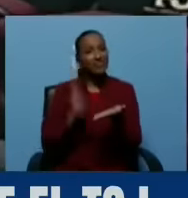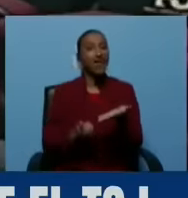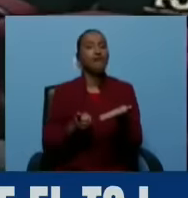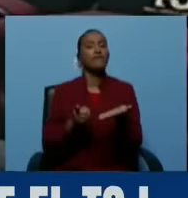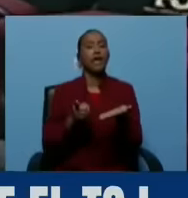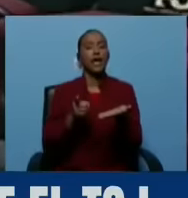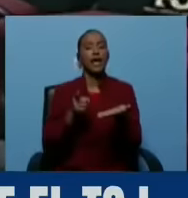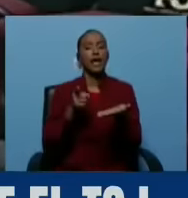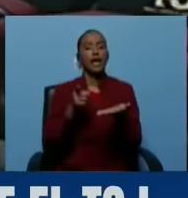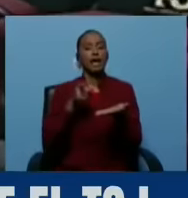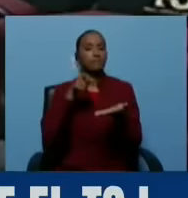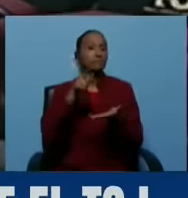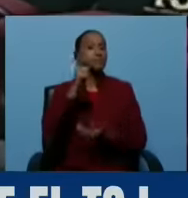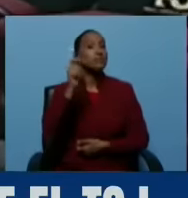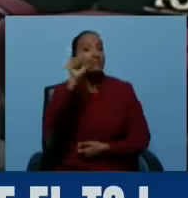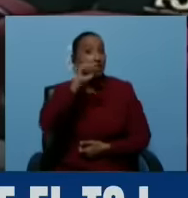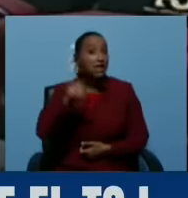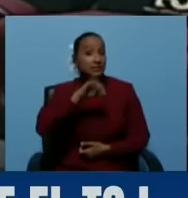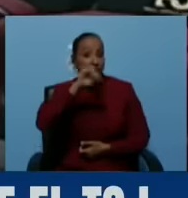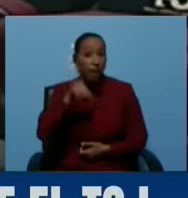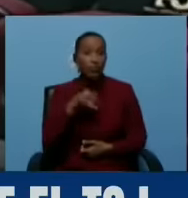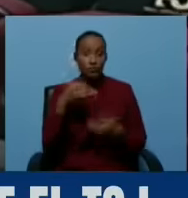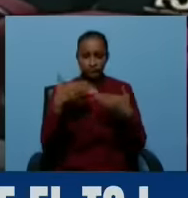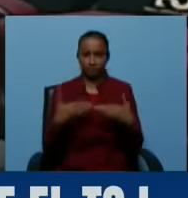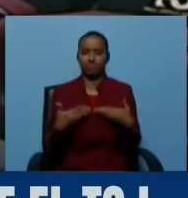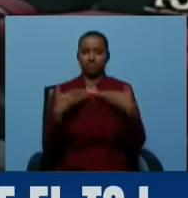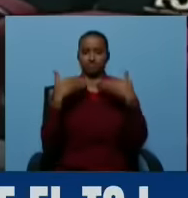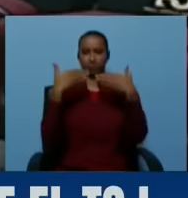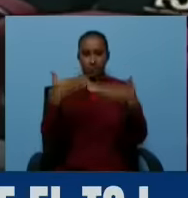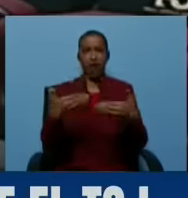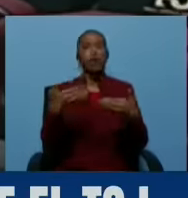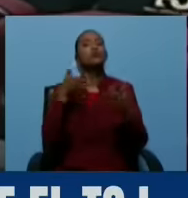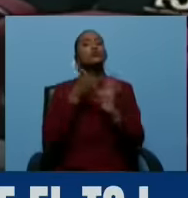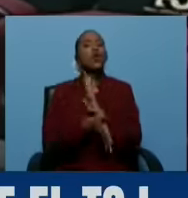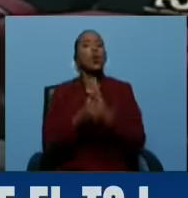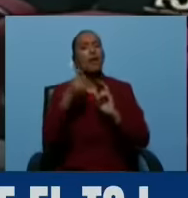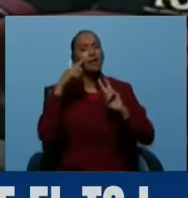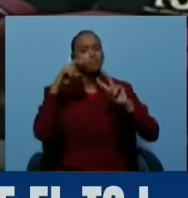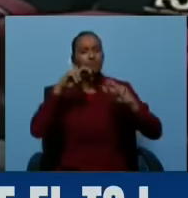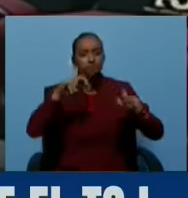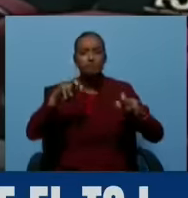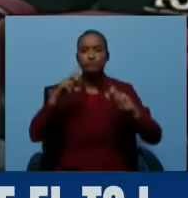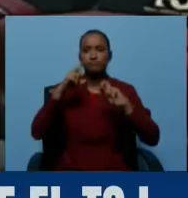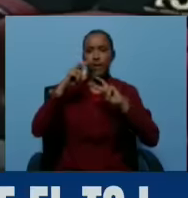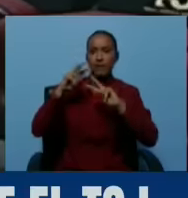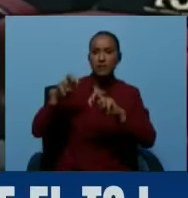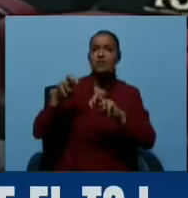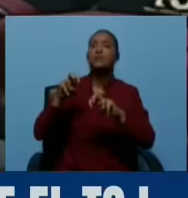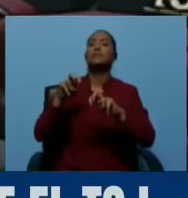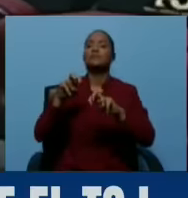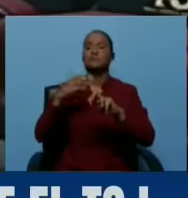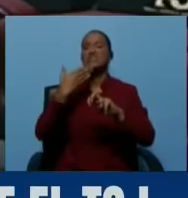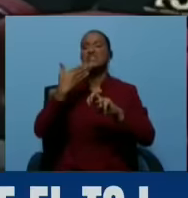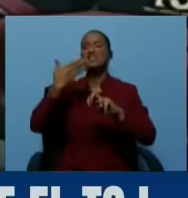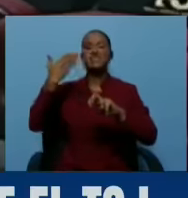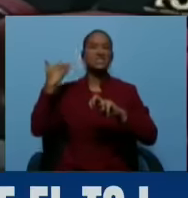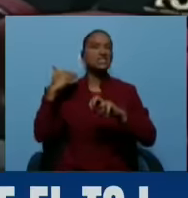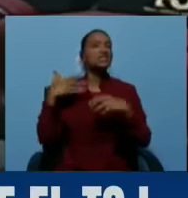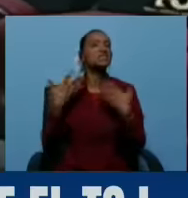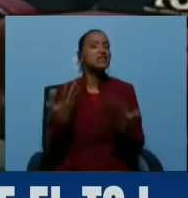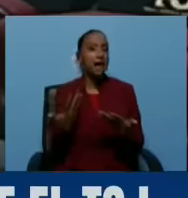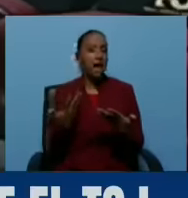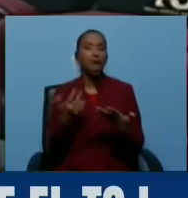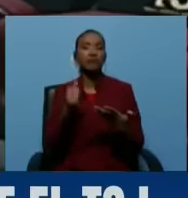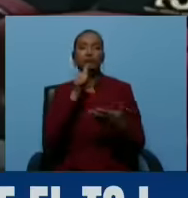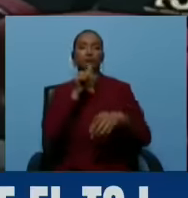para adelantar justamente esta investigación. que fue solicitada en el contexto de este recurso